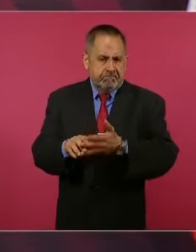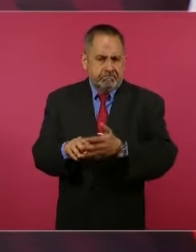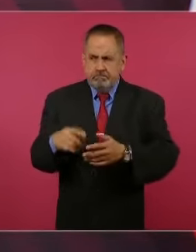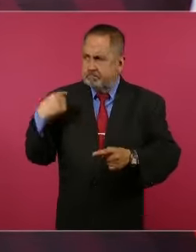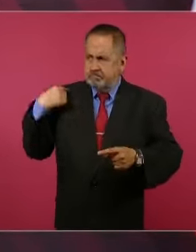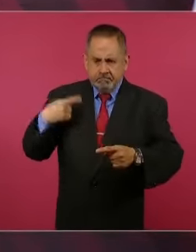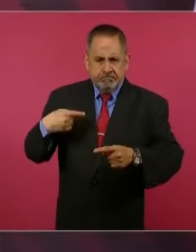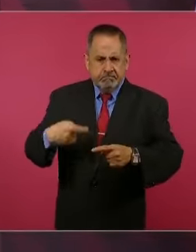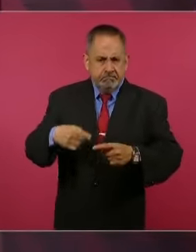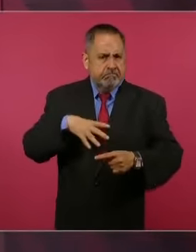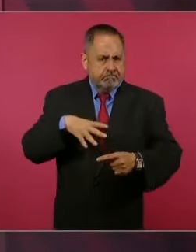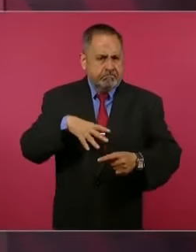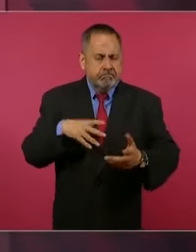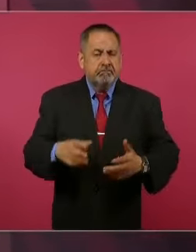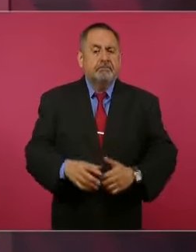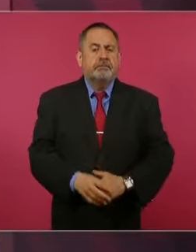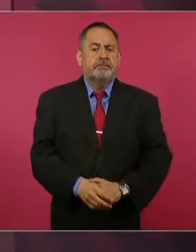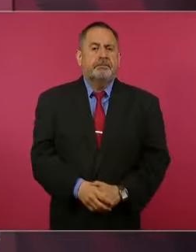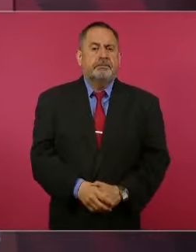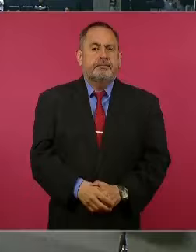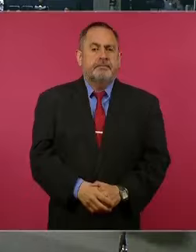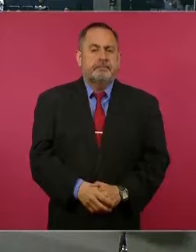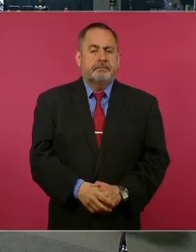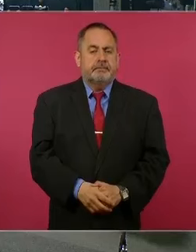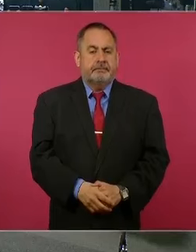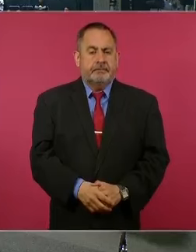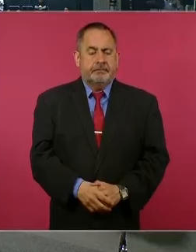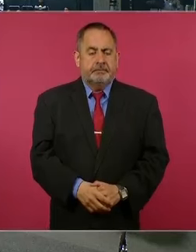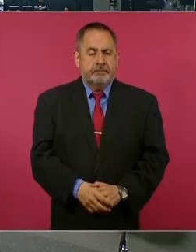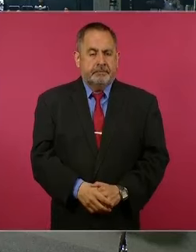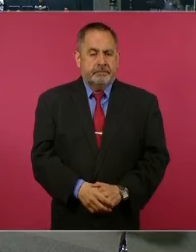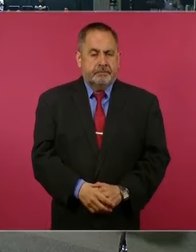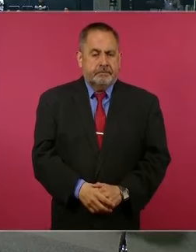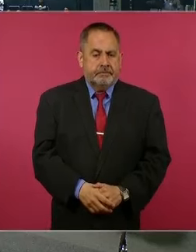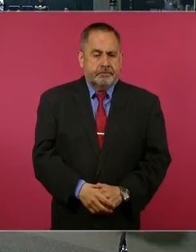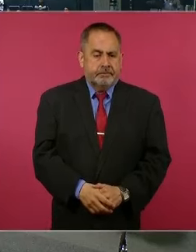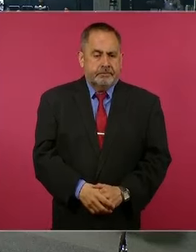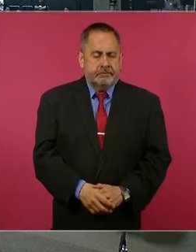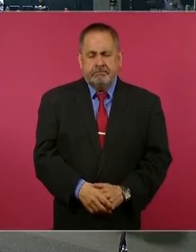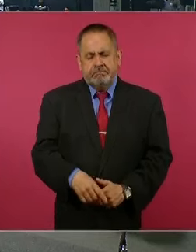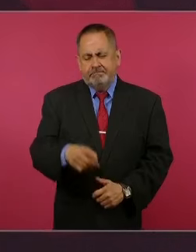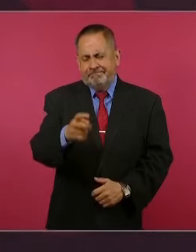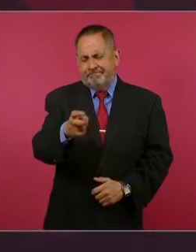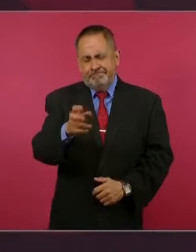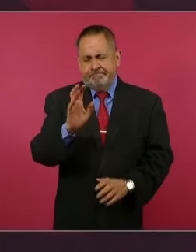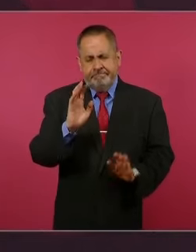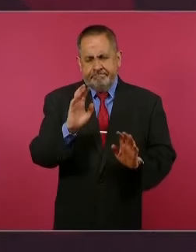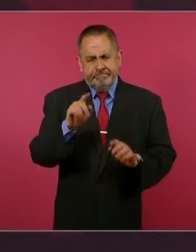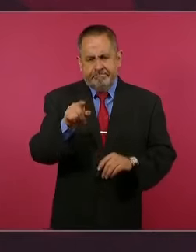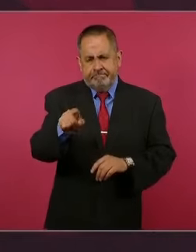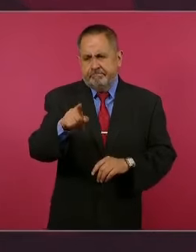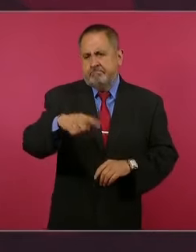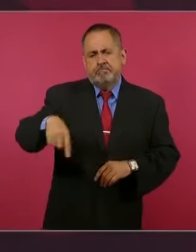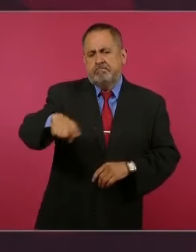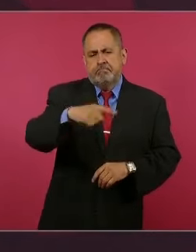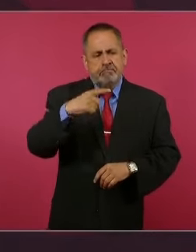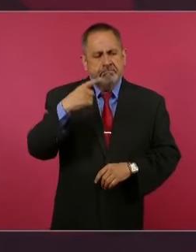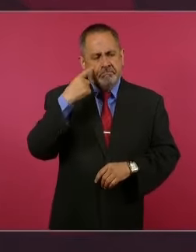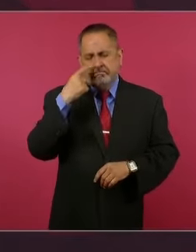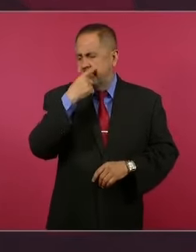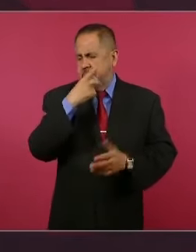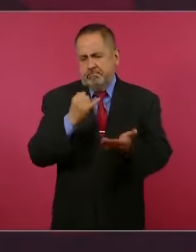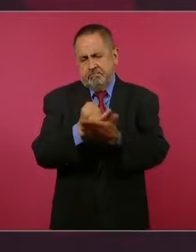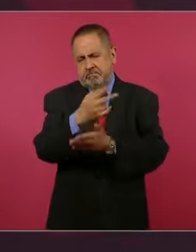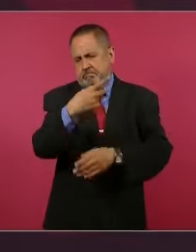llevando a cabo pl eso ellos lo van a decidir